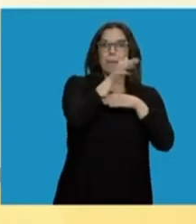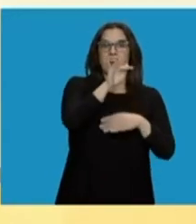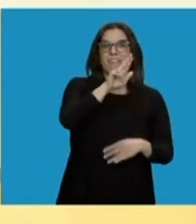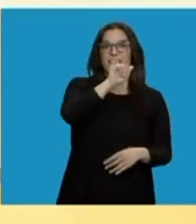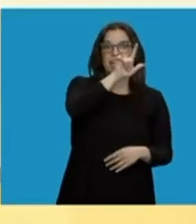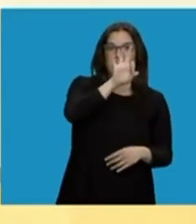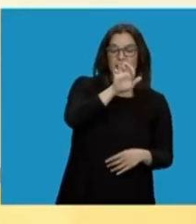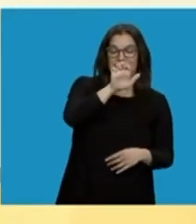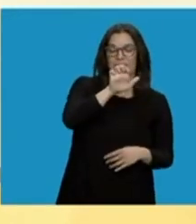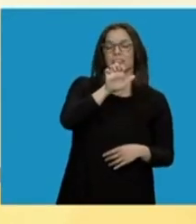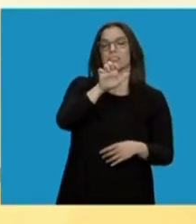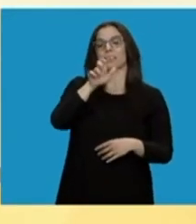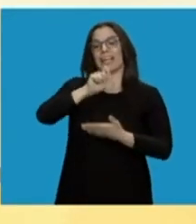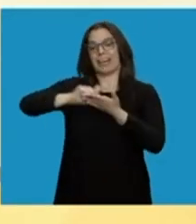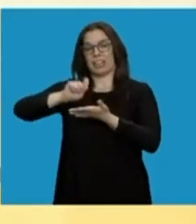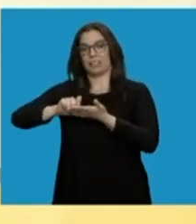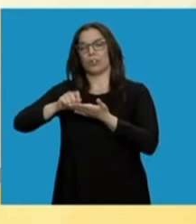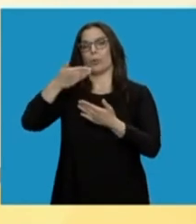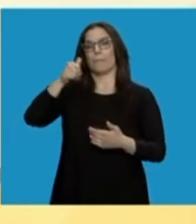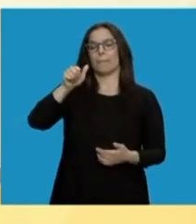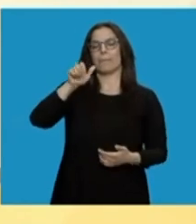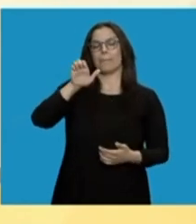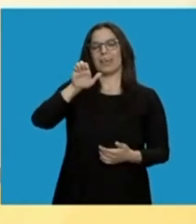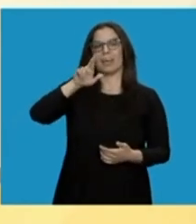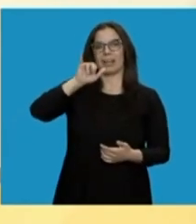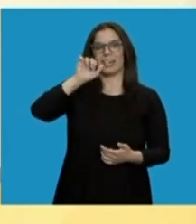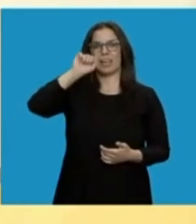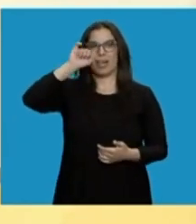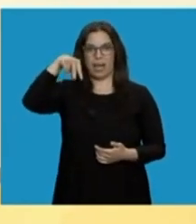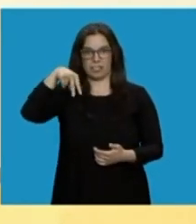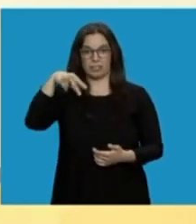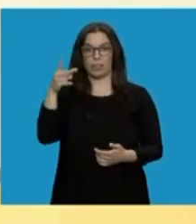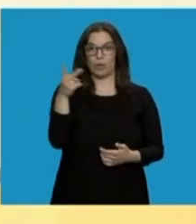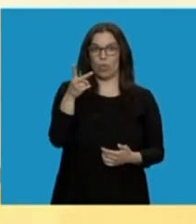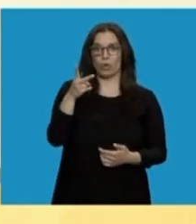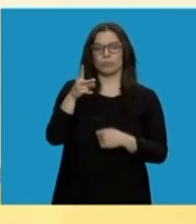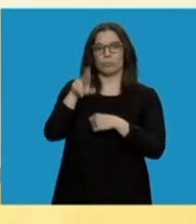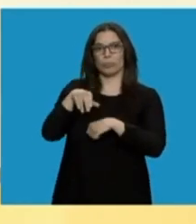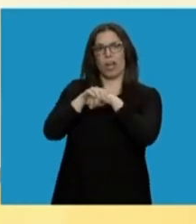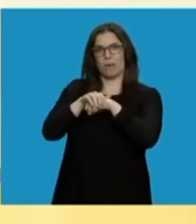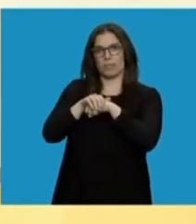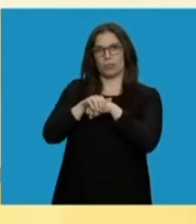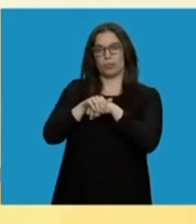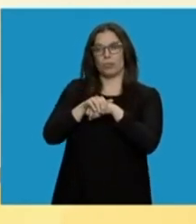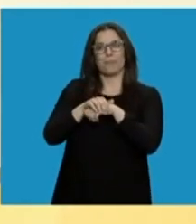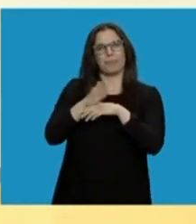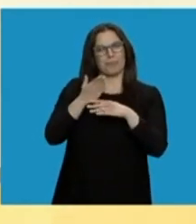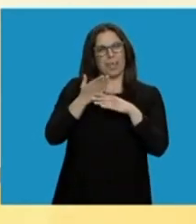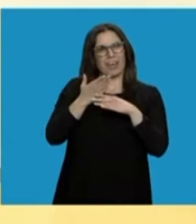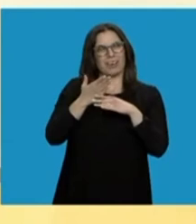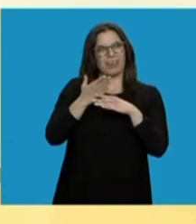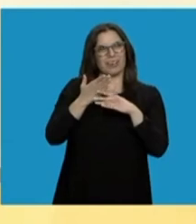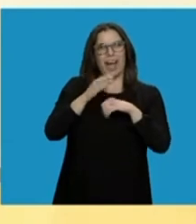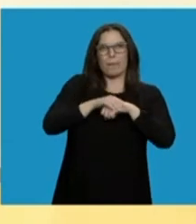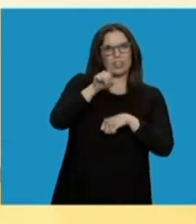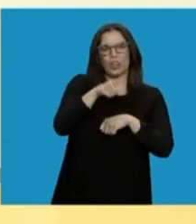y al redactor David Beriain, dos amigos. Pero independientemente de que fueran